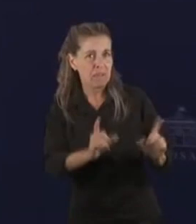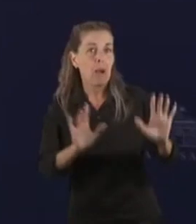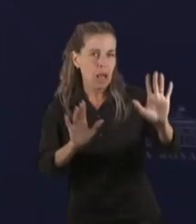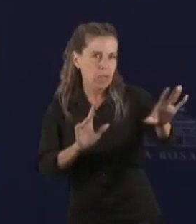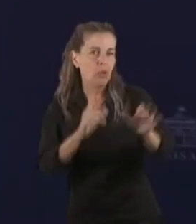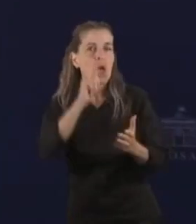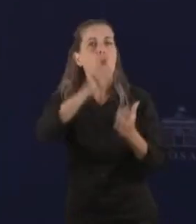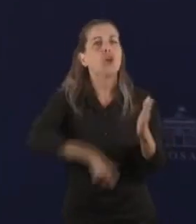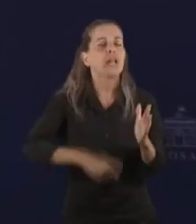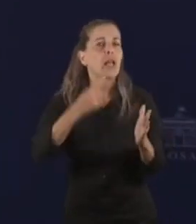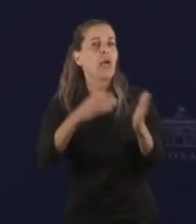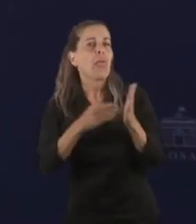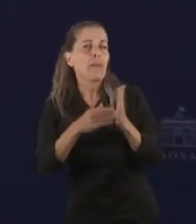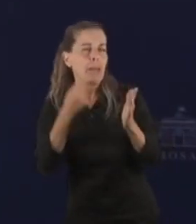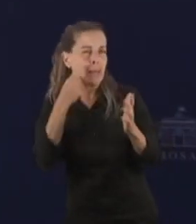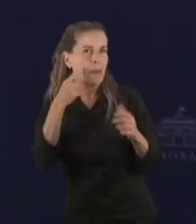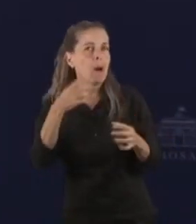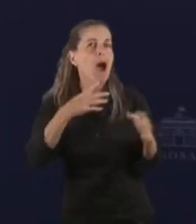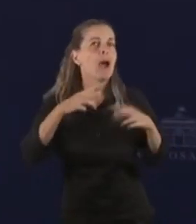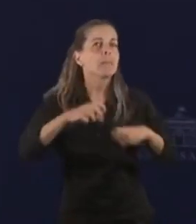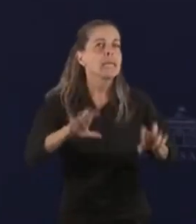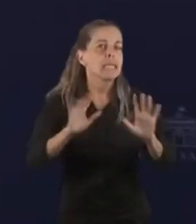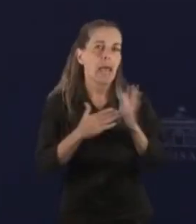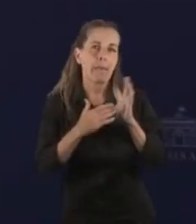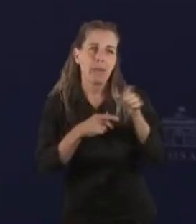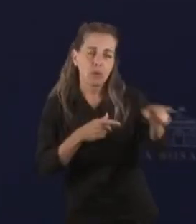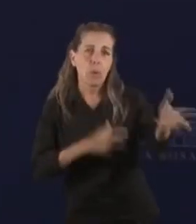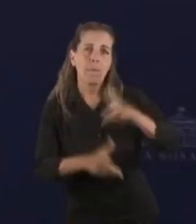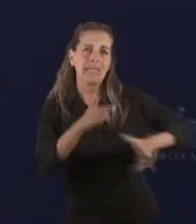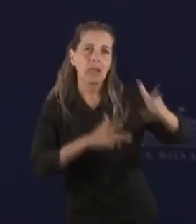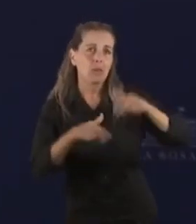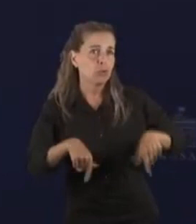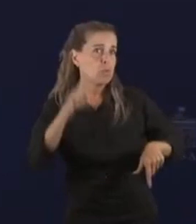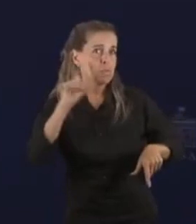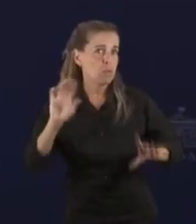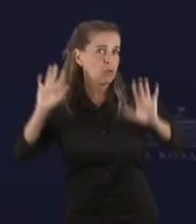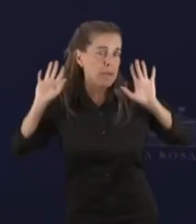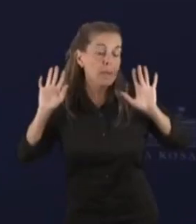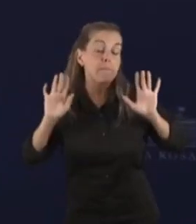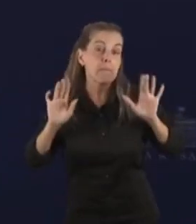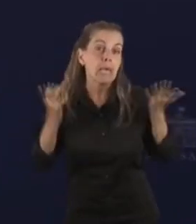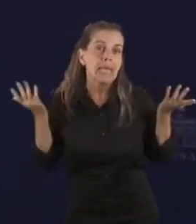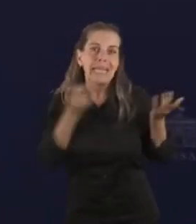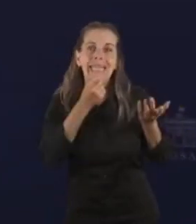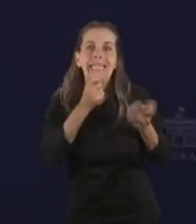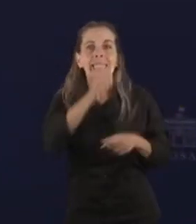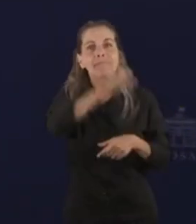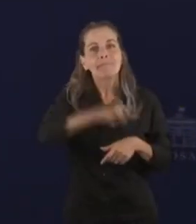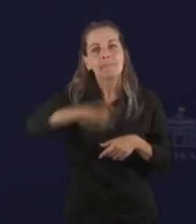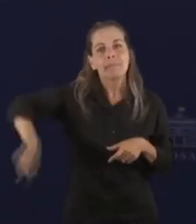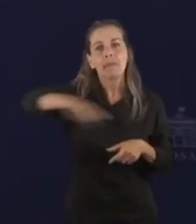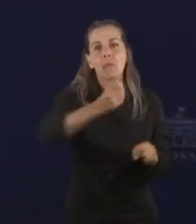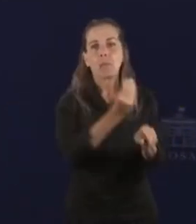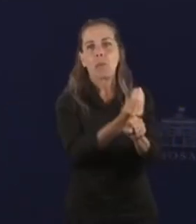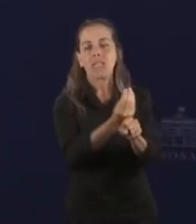evaluando de acuerdo a lo que me a lo a la queja que me estás transmitiendo entendemos que por supuesto en el caso de haber precariedad laboral